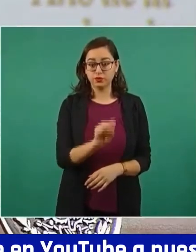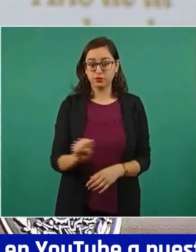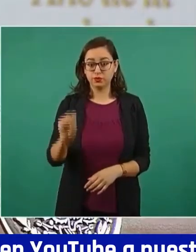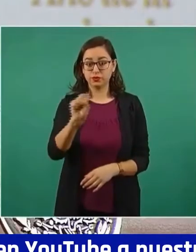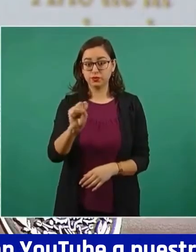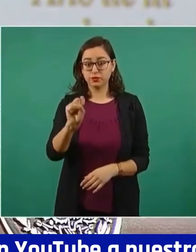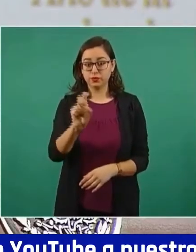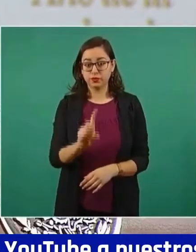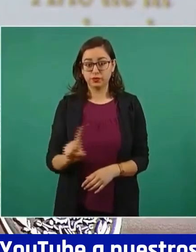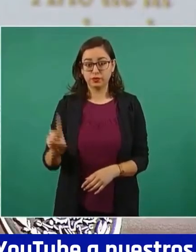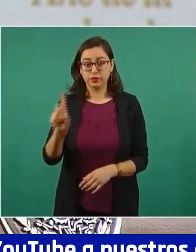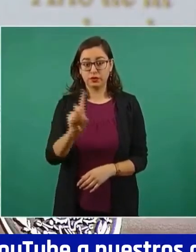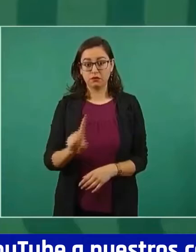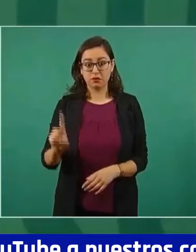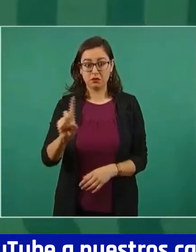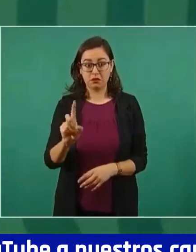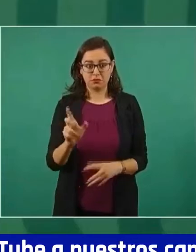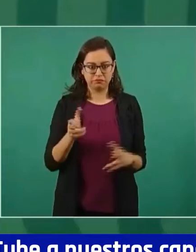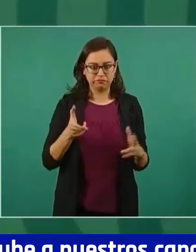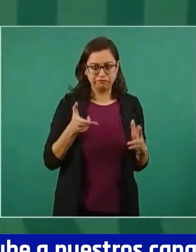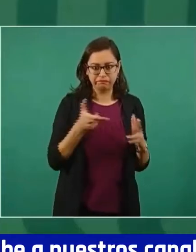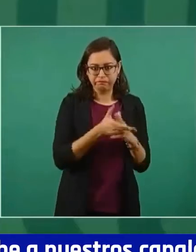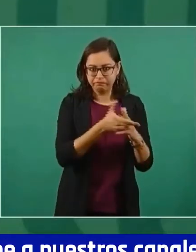hubieron pocos homicidios.